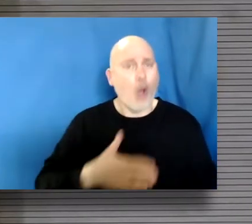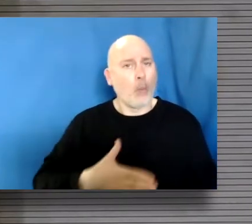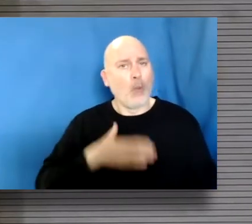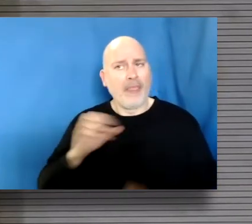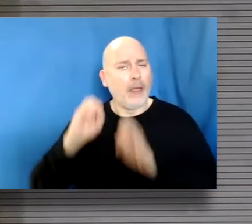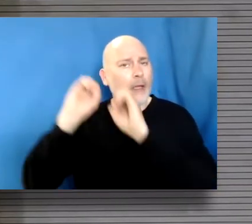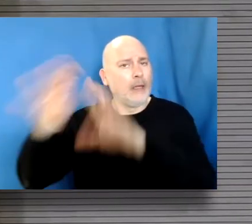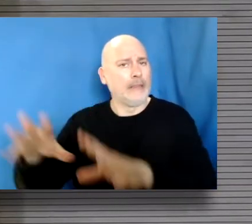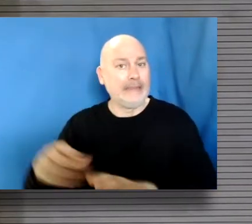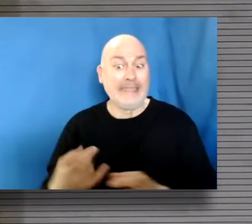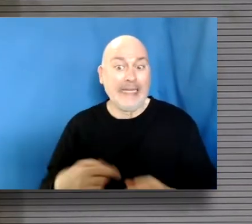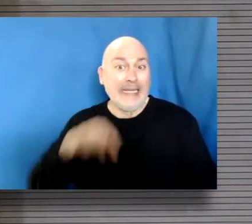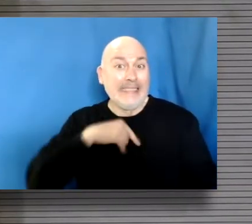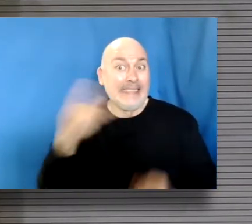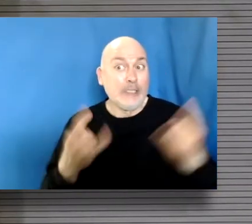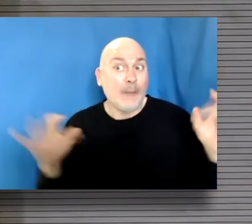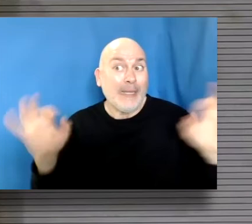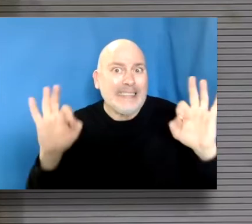síntomas?